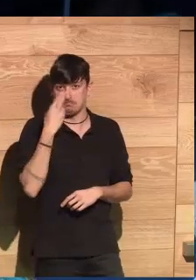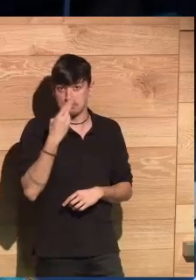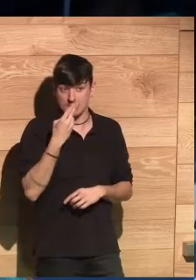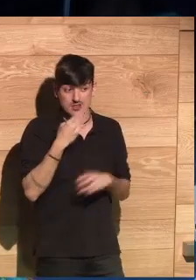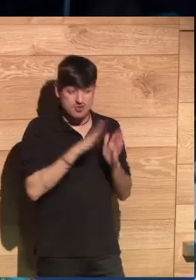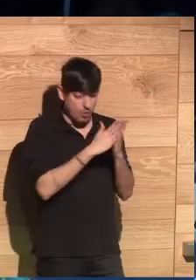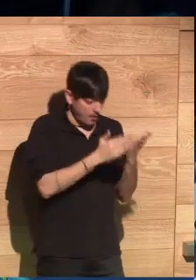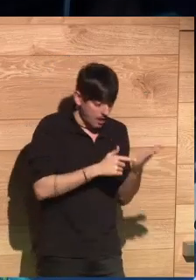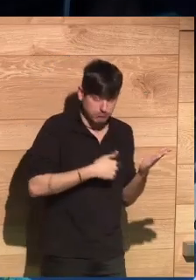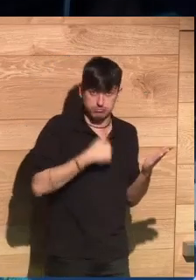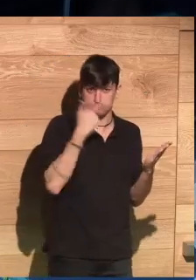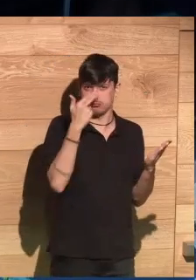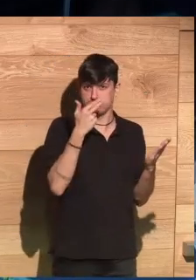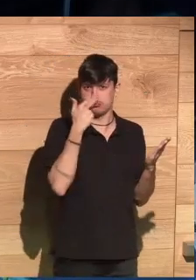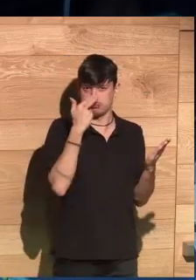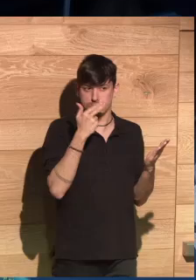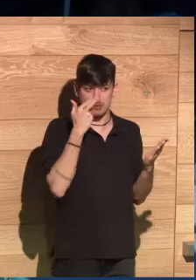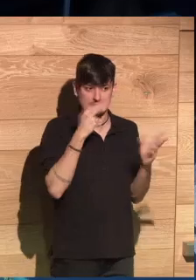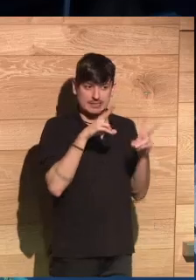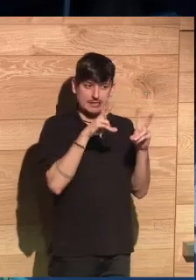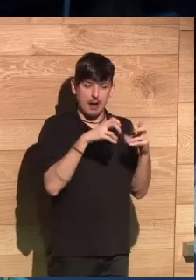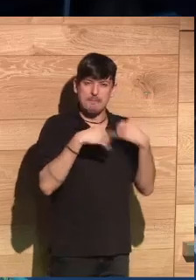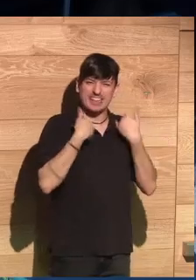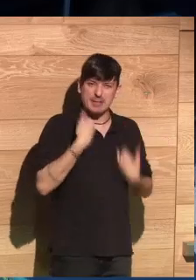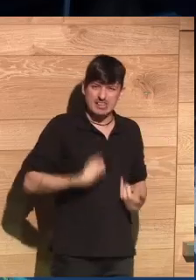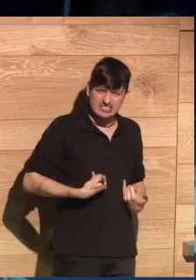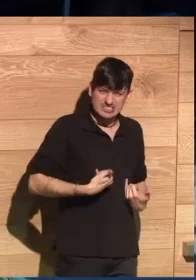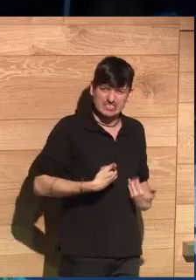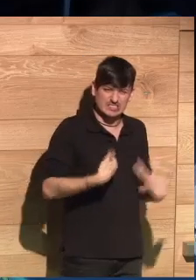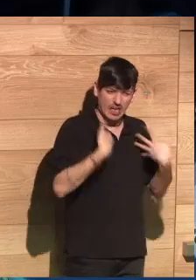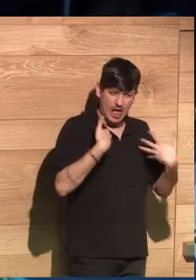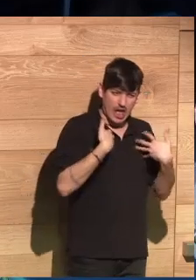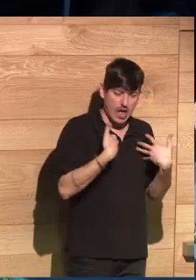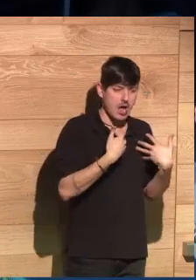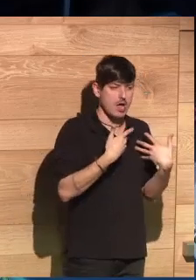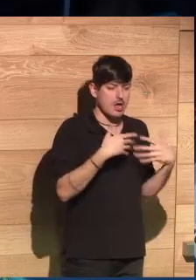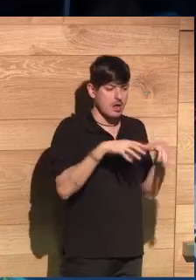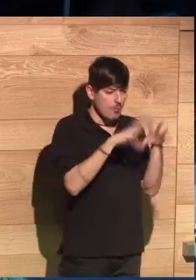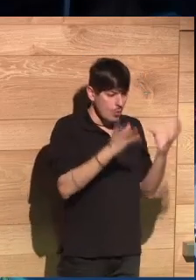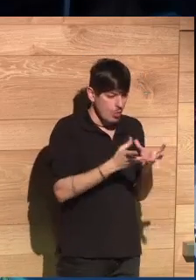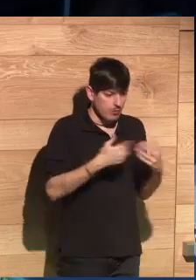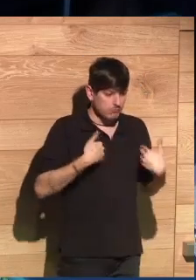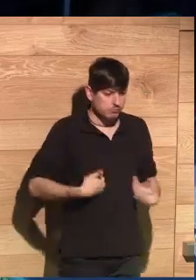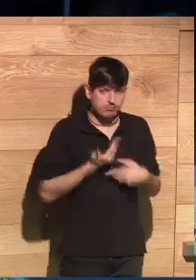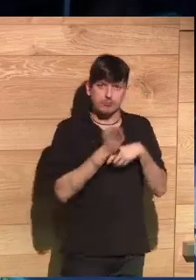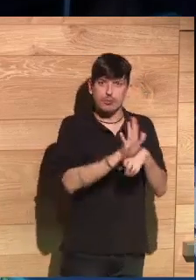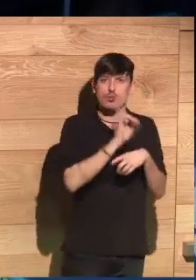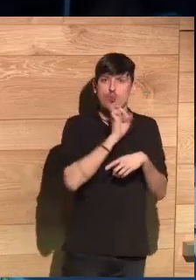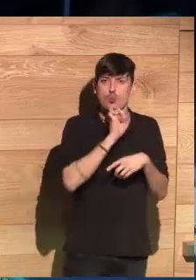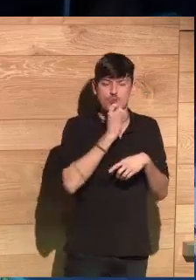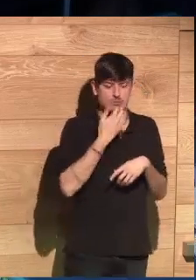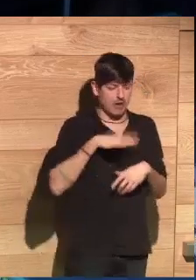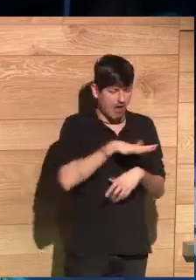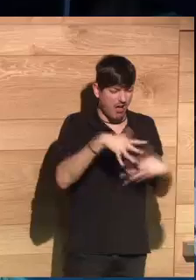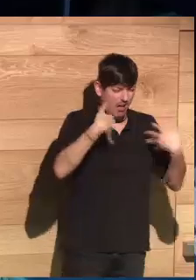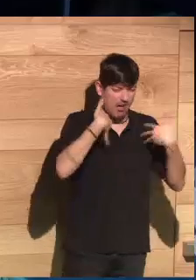novela me interesaba meterme en el espacio de las víctimas y cómo construyen su lugar en el mundo desde un espacio de sufrimiento.